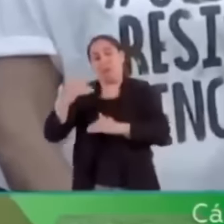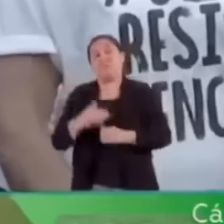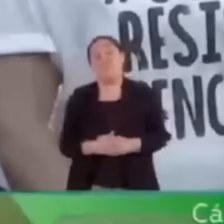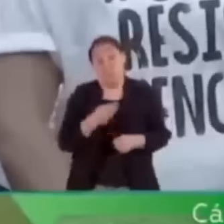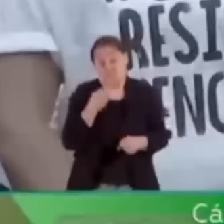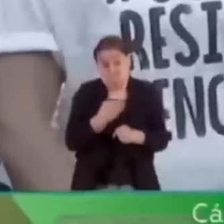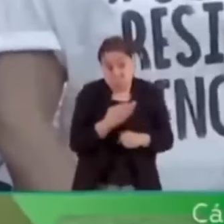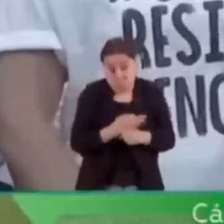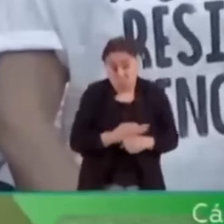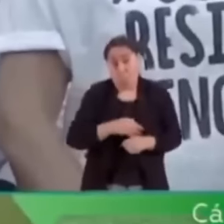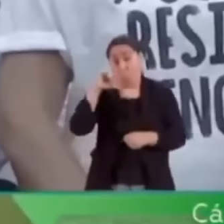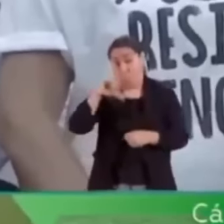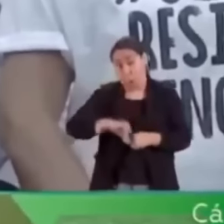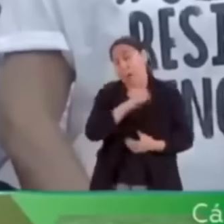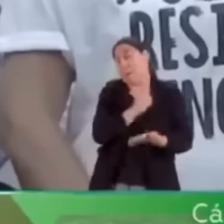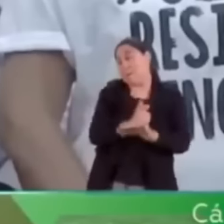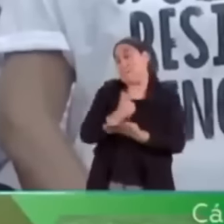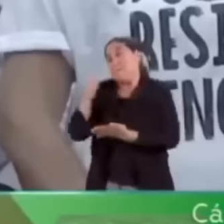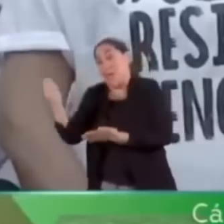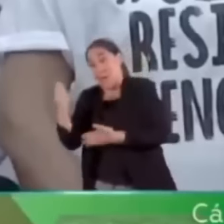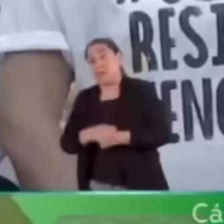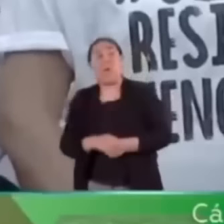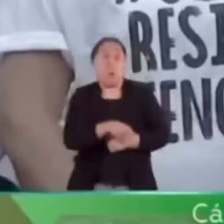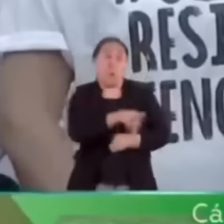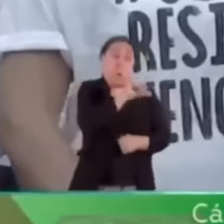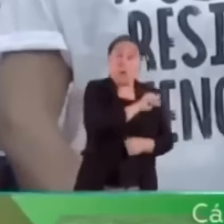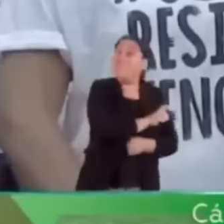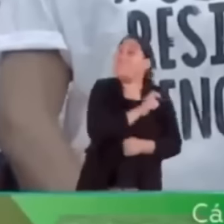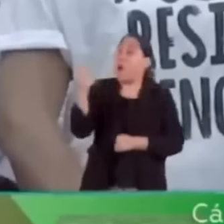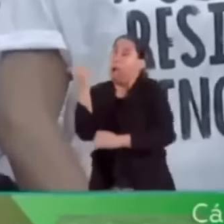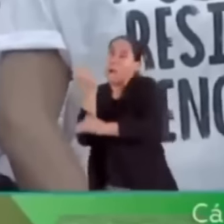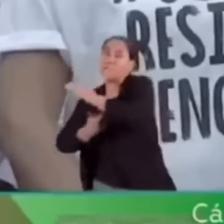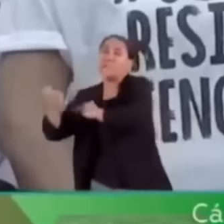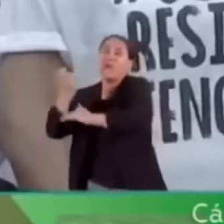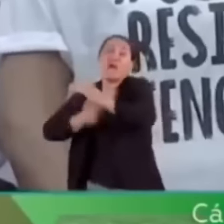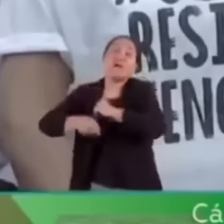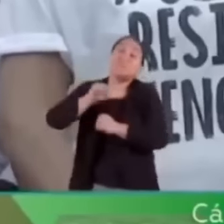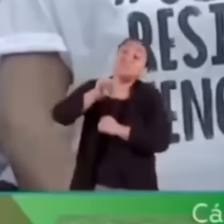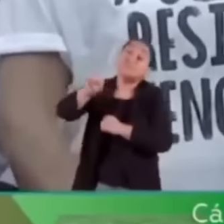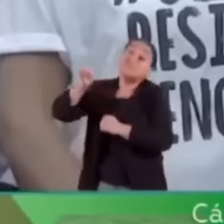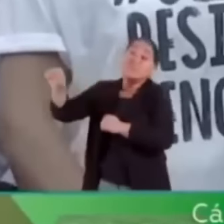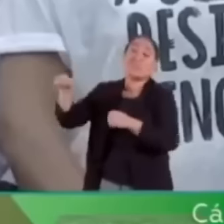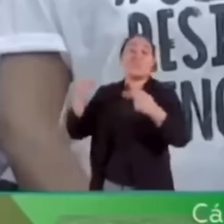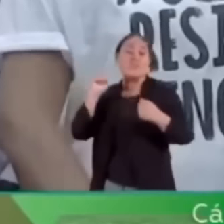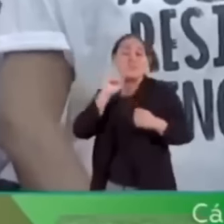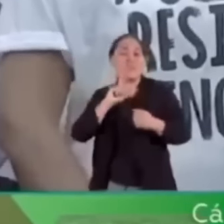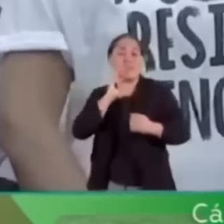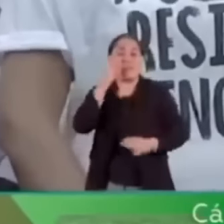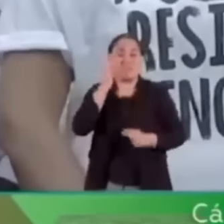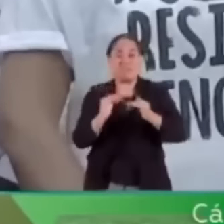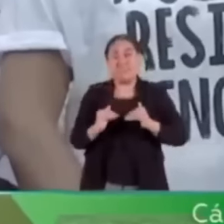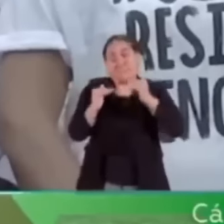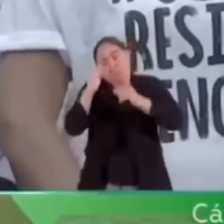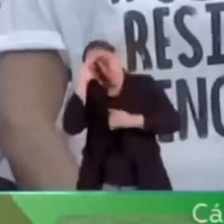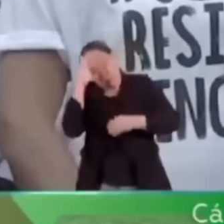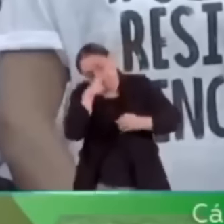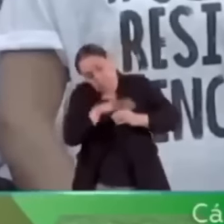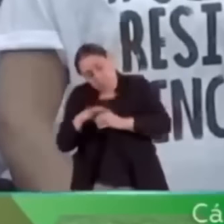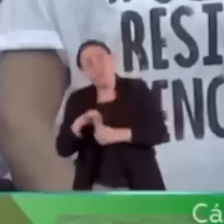del pago. Hoy les toca pagarles a los y las magistradas que votaron a favor de